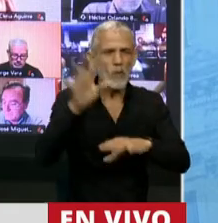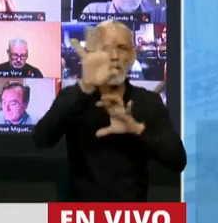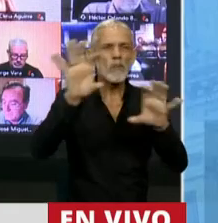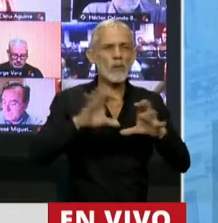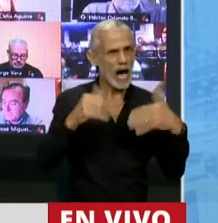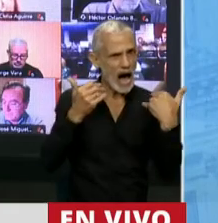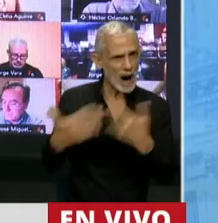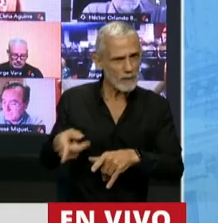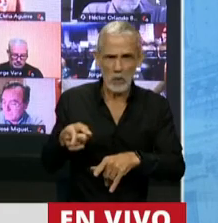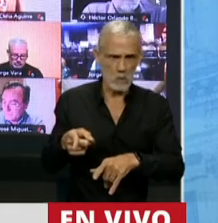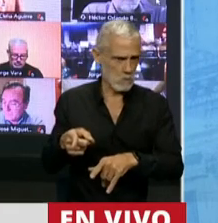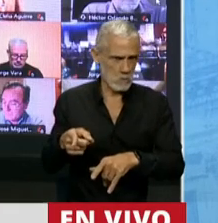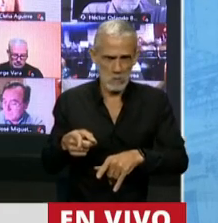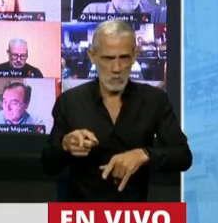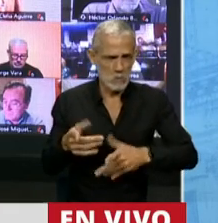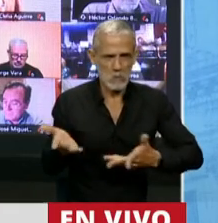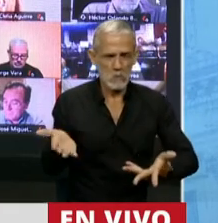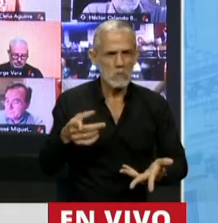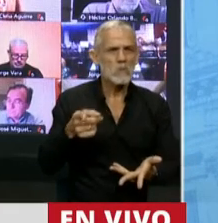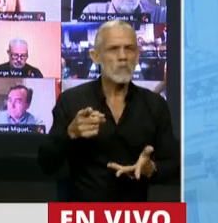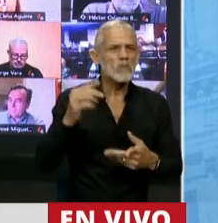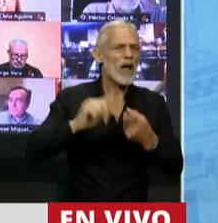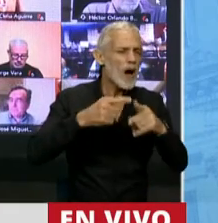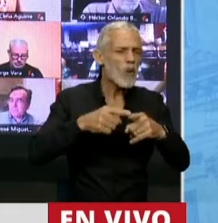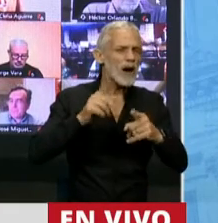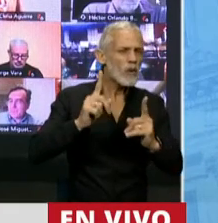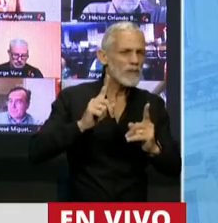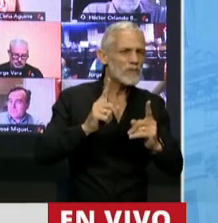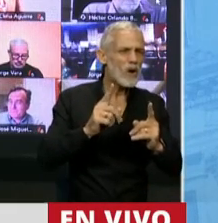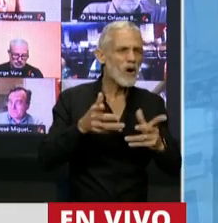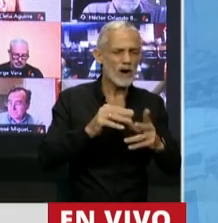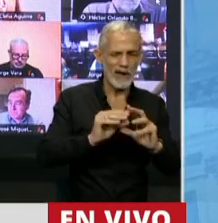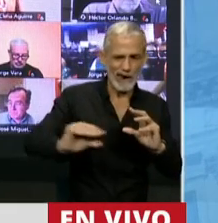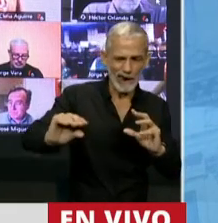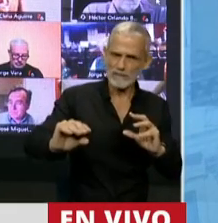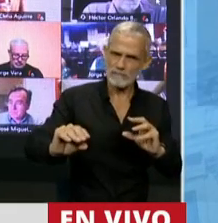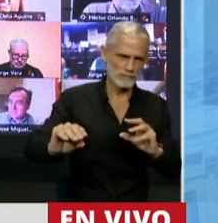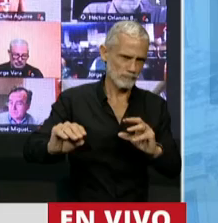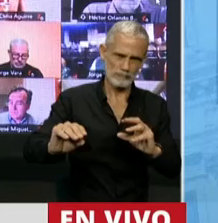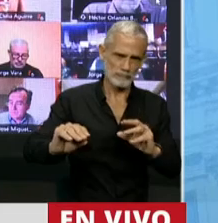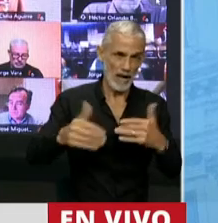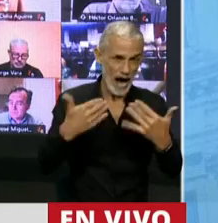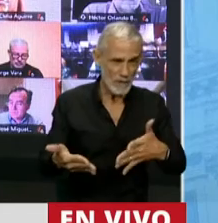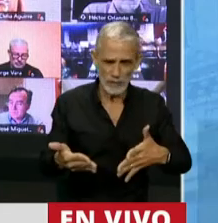provincias avalaron a través del consenso fiscal esta quita de recursos, de ninguna forma.